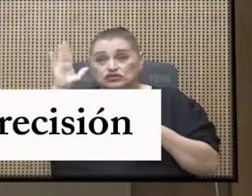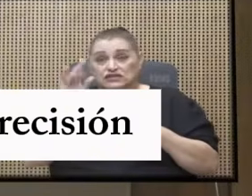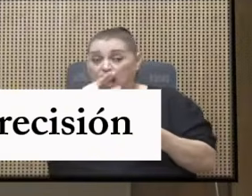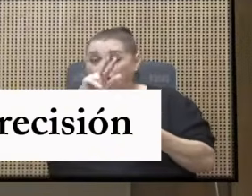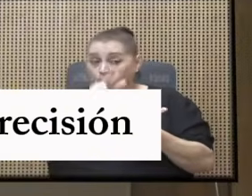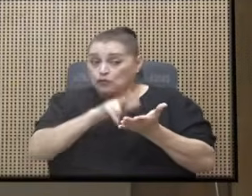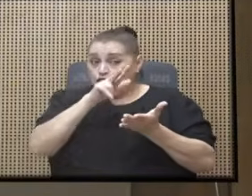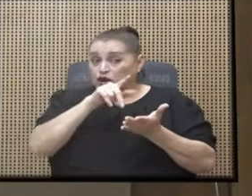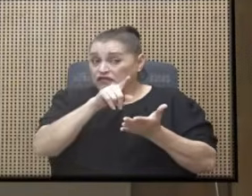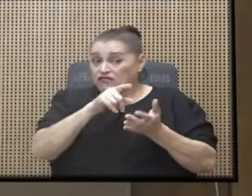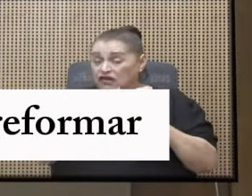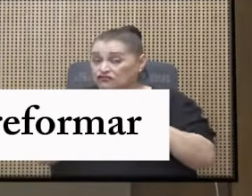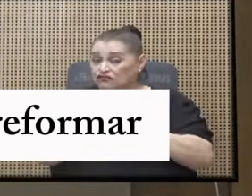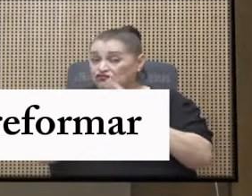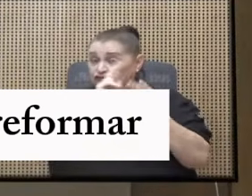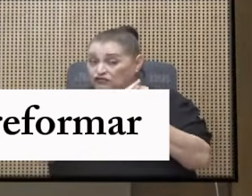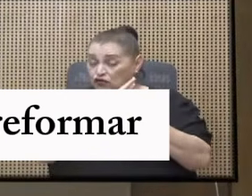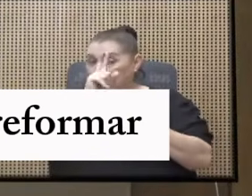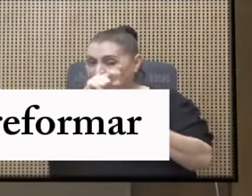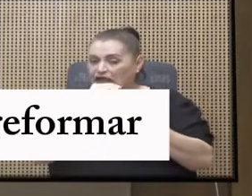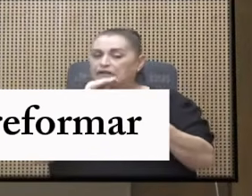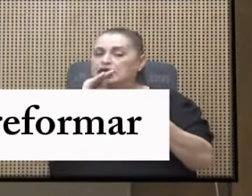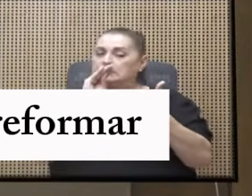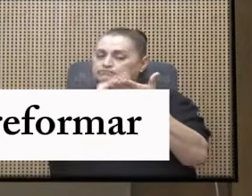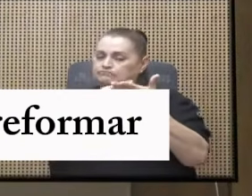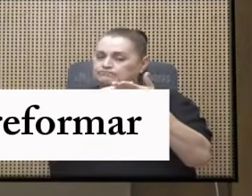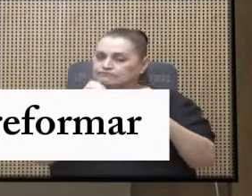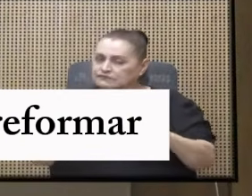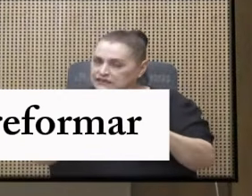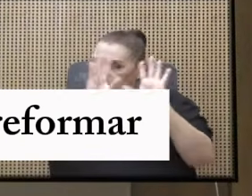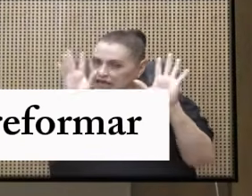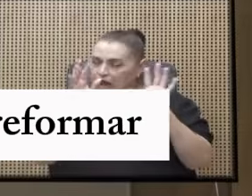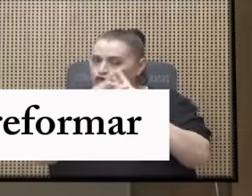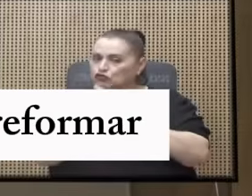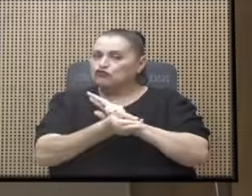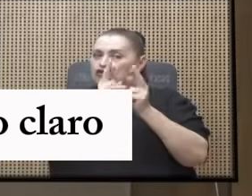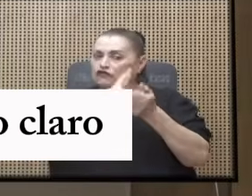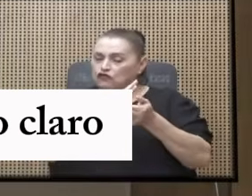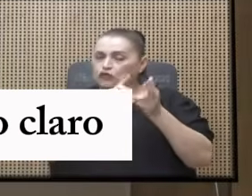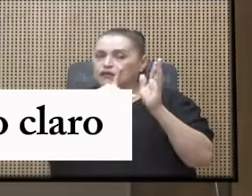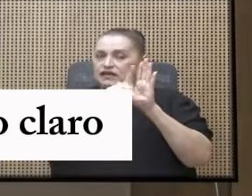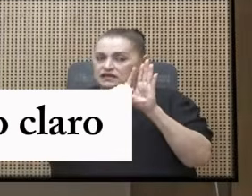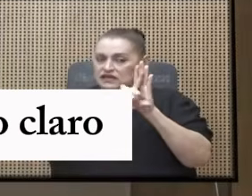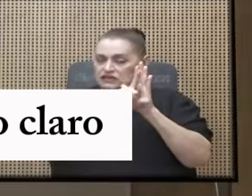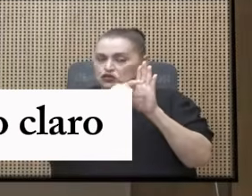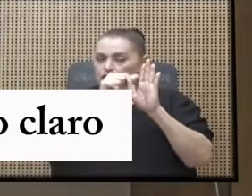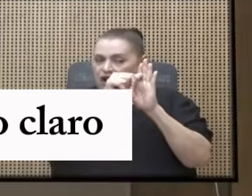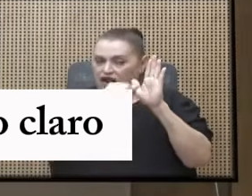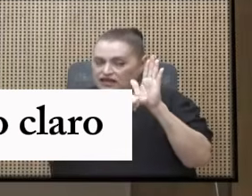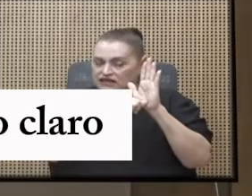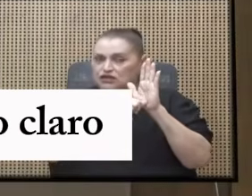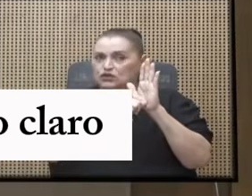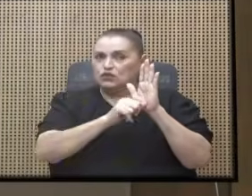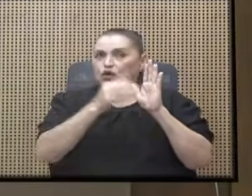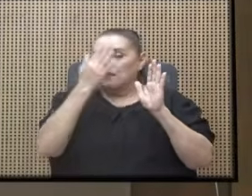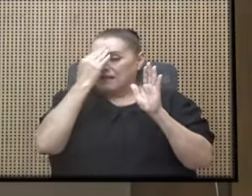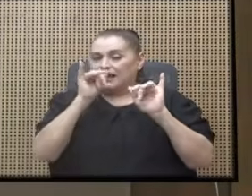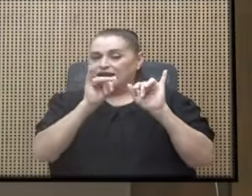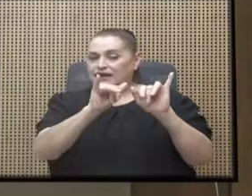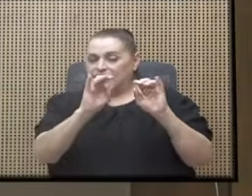hacer esa precisión, expresamente reformar la legislación, reformar ese artículo del Código Penal para dejar esto